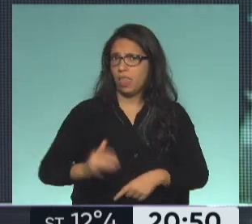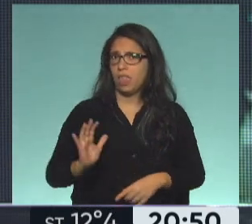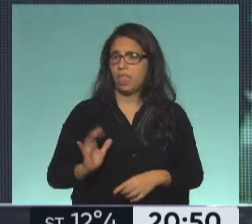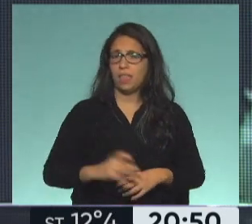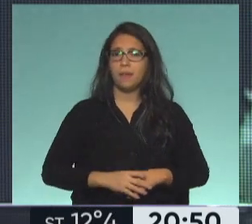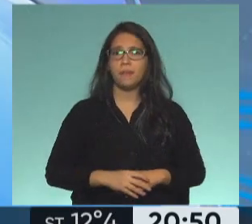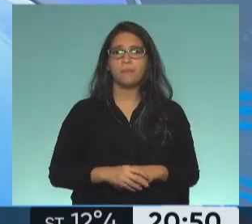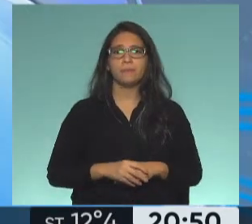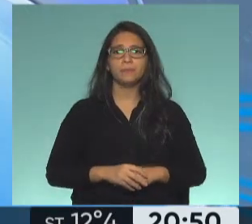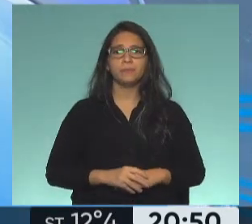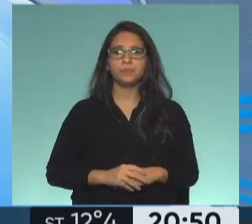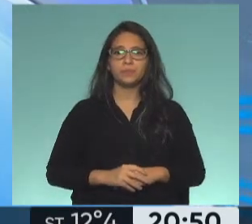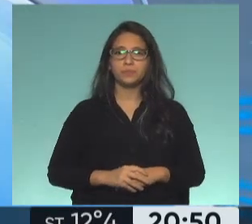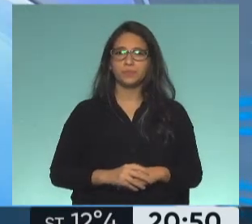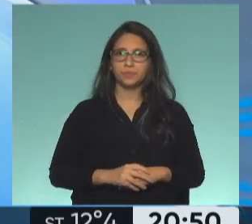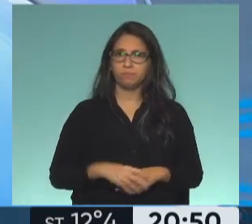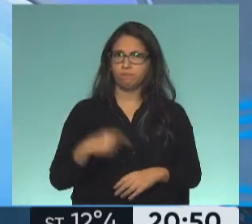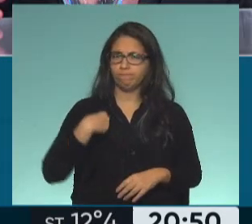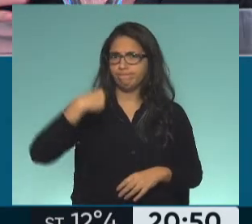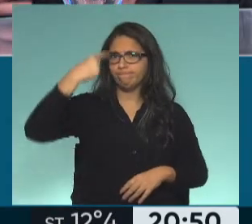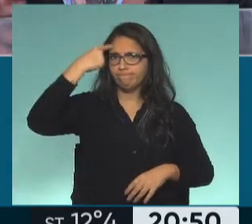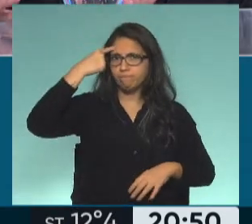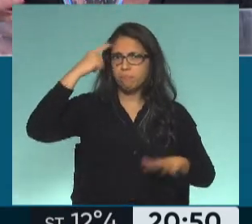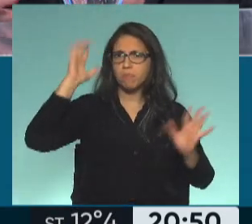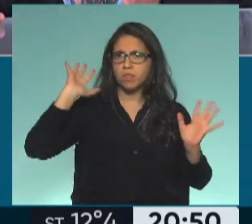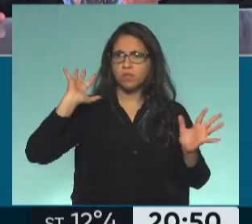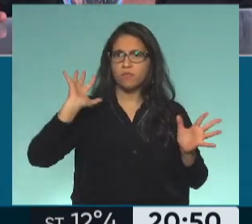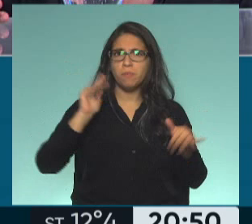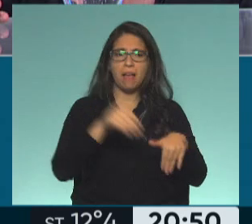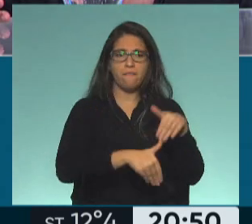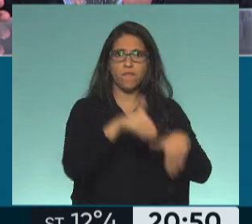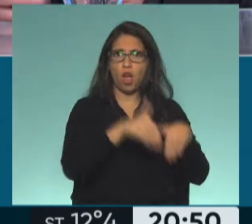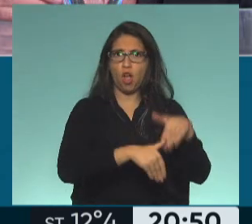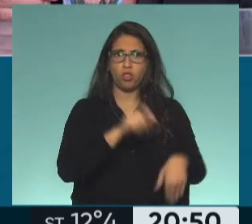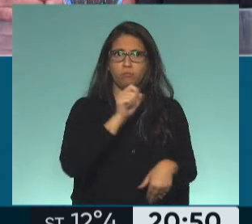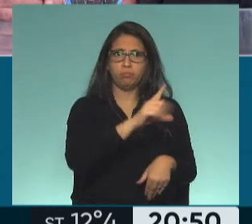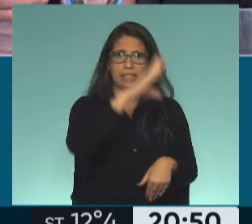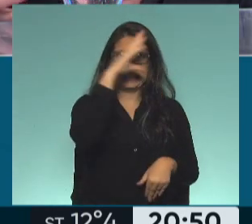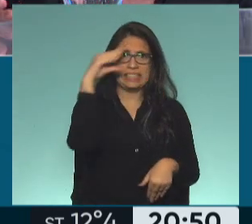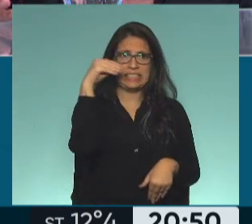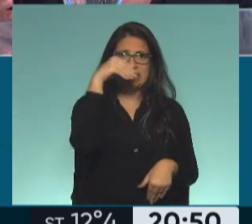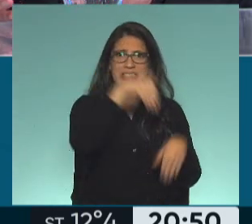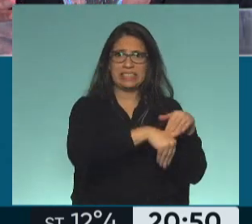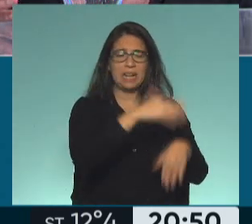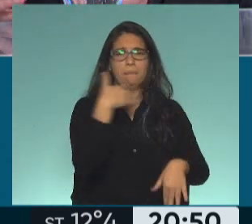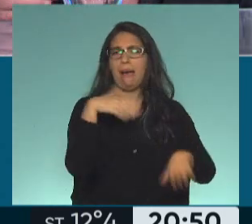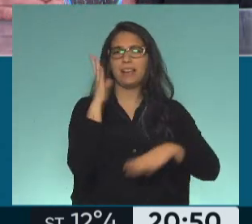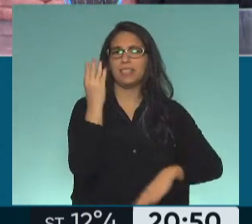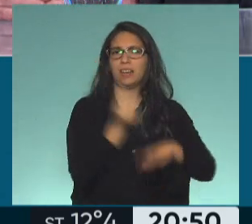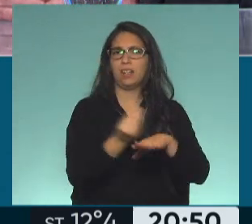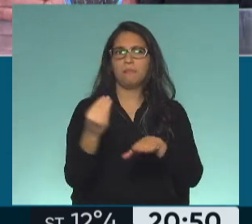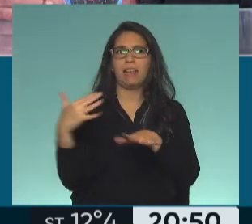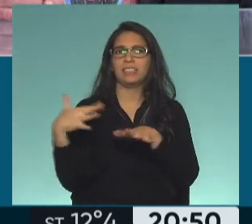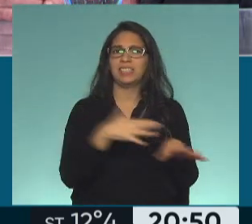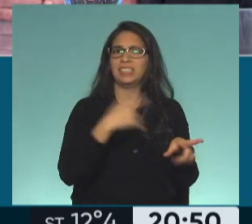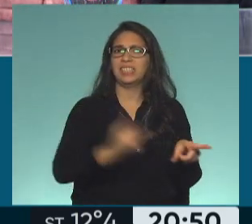Ahora, yo siempre pienso en la capacidad de transferir los votos, porque ella sigue siendo la más representativa, la